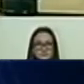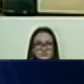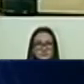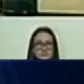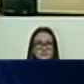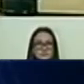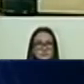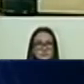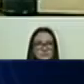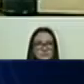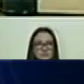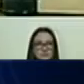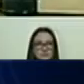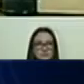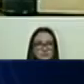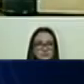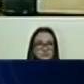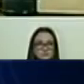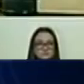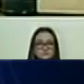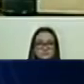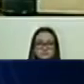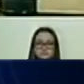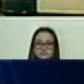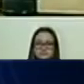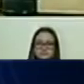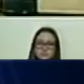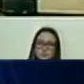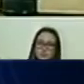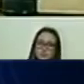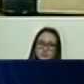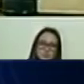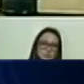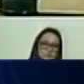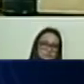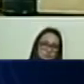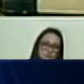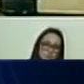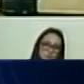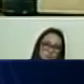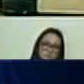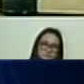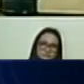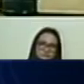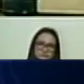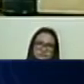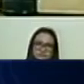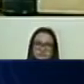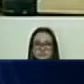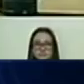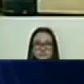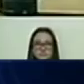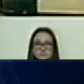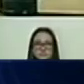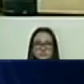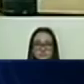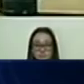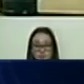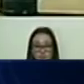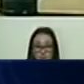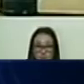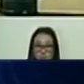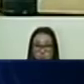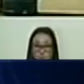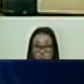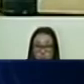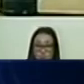la gira de la dignidad, la gira de la verdad. Ha dado las instrucciones precisas para que la comunidad de venezolanos y